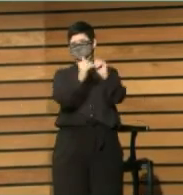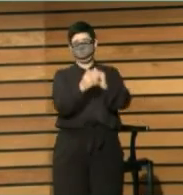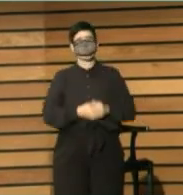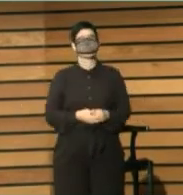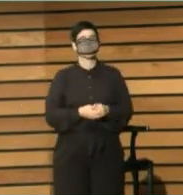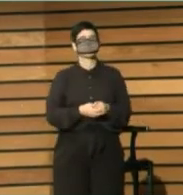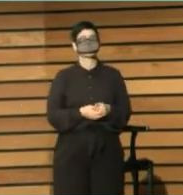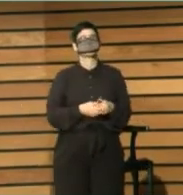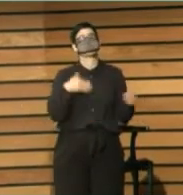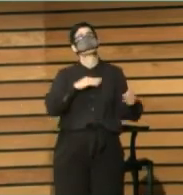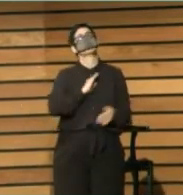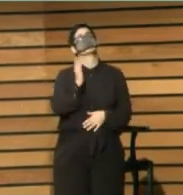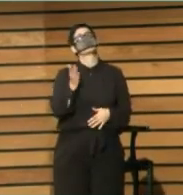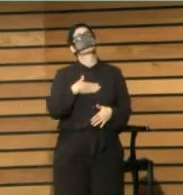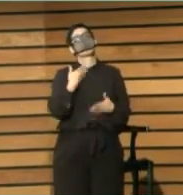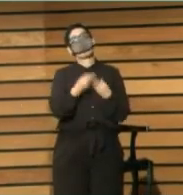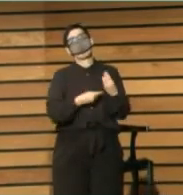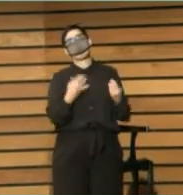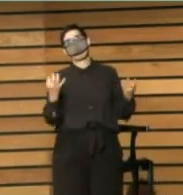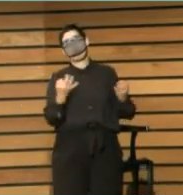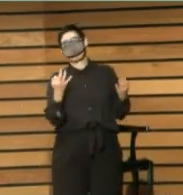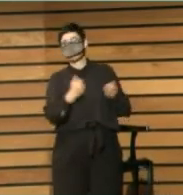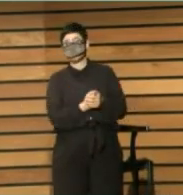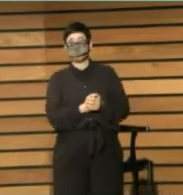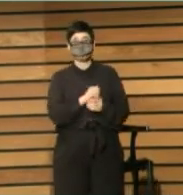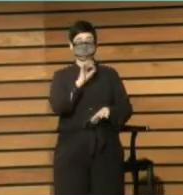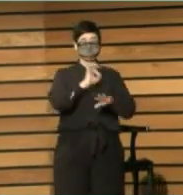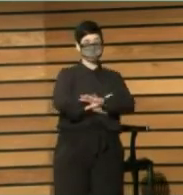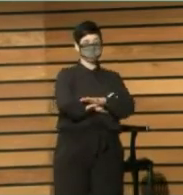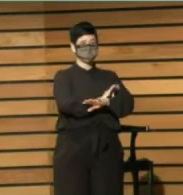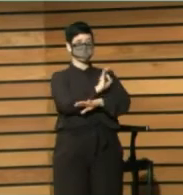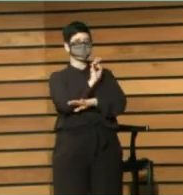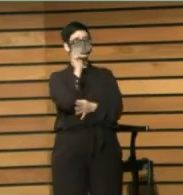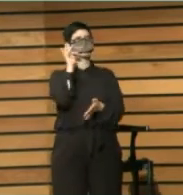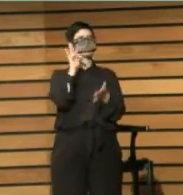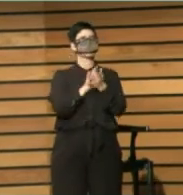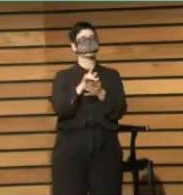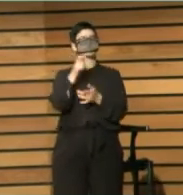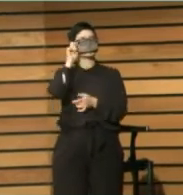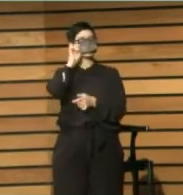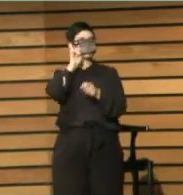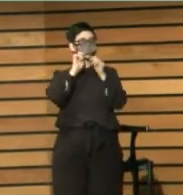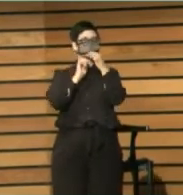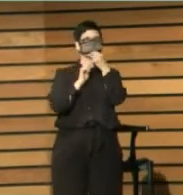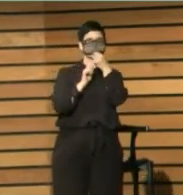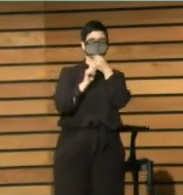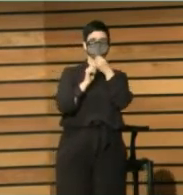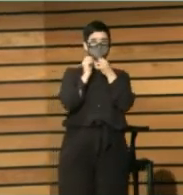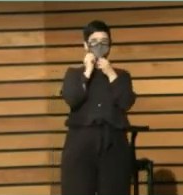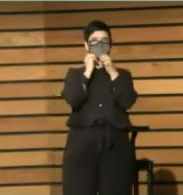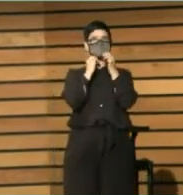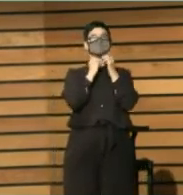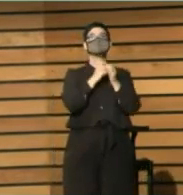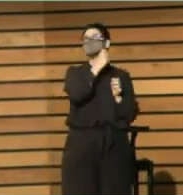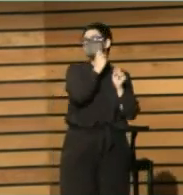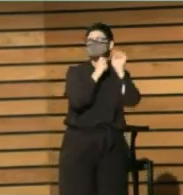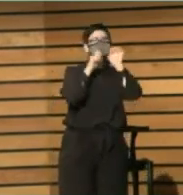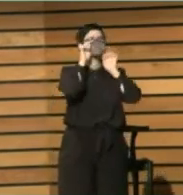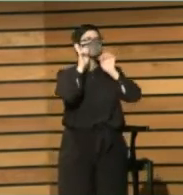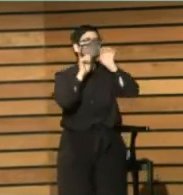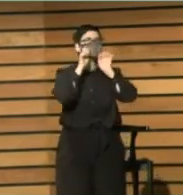amanezca? Cuando amanecía, él se afeitaba obsesivamente, como si dejando su cara pulida fuera a ser